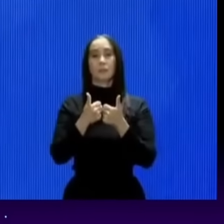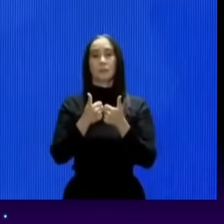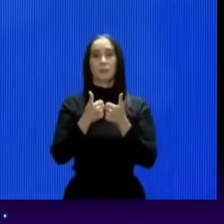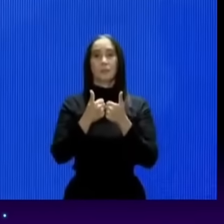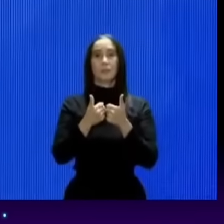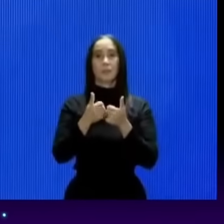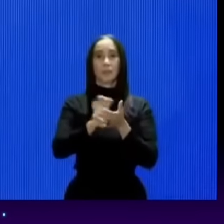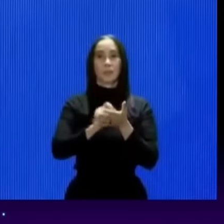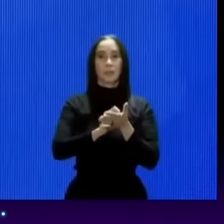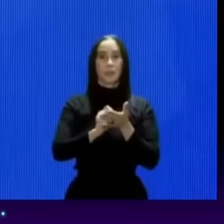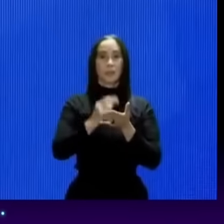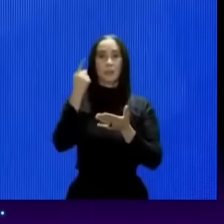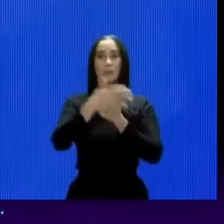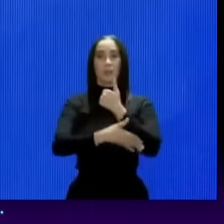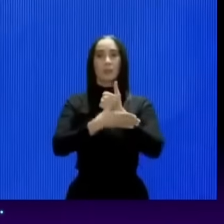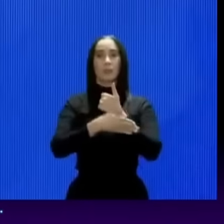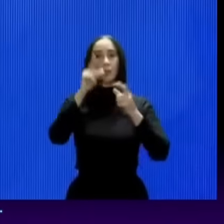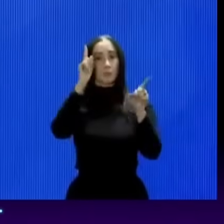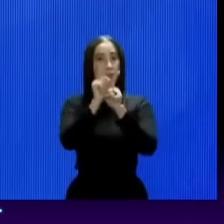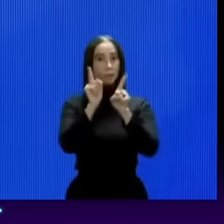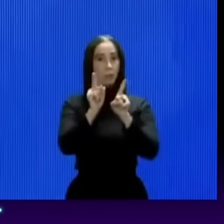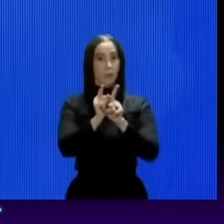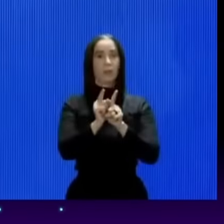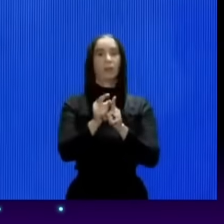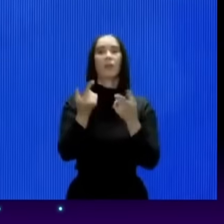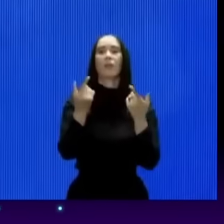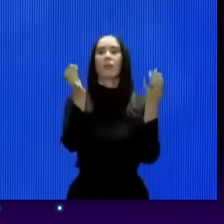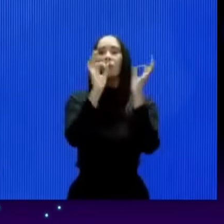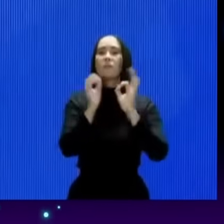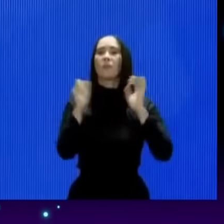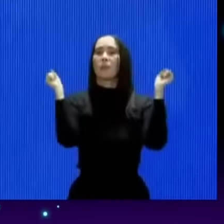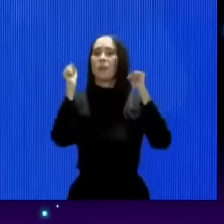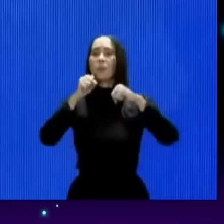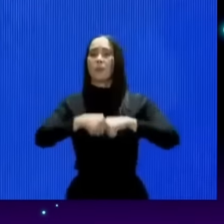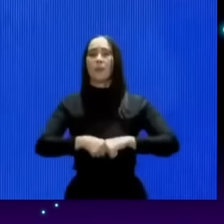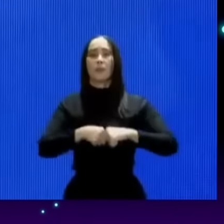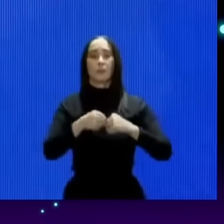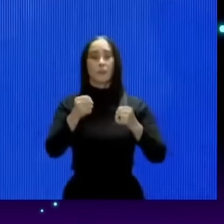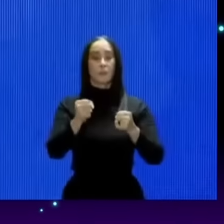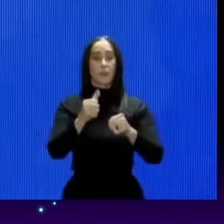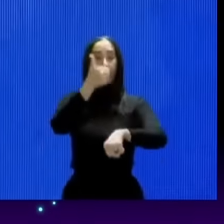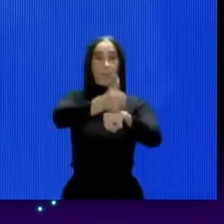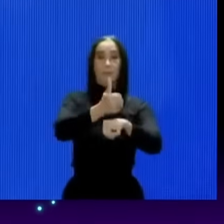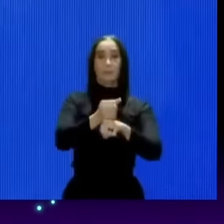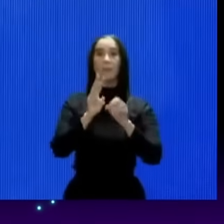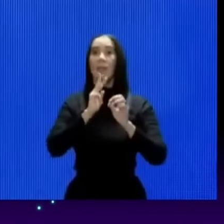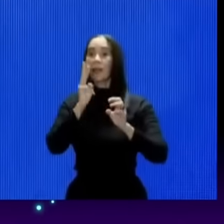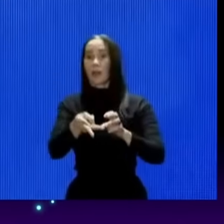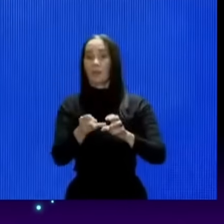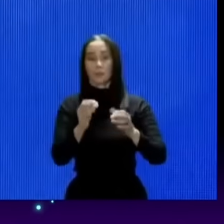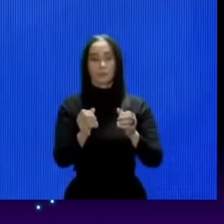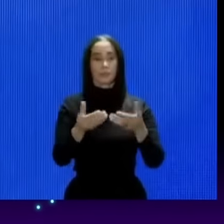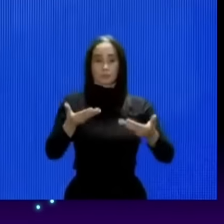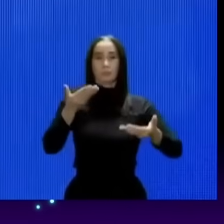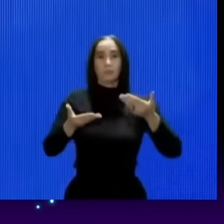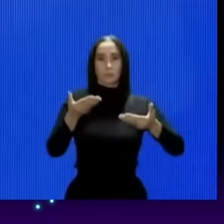presentadas y firmadas por ambos países del tratado de ver de qué manera podemos asignar el agua